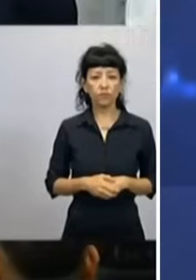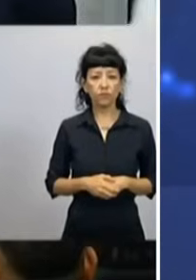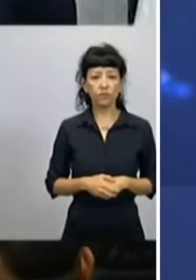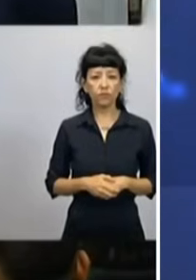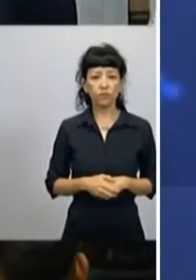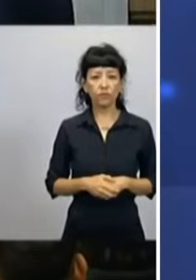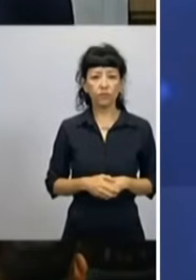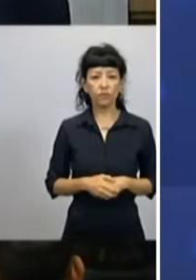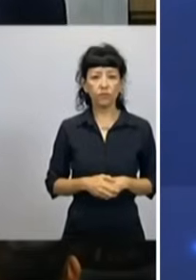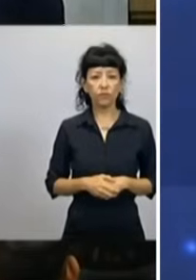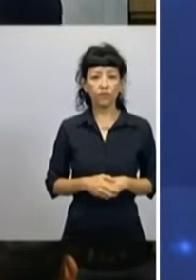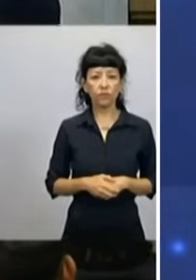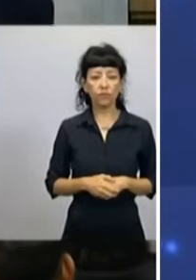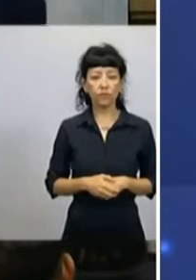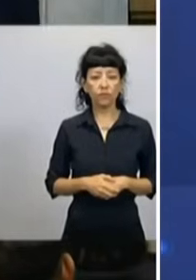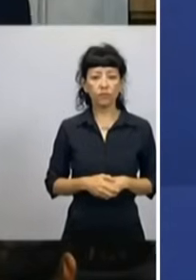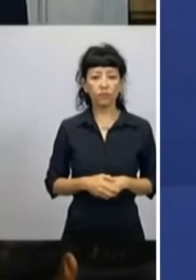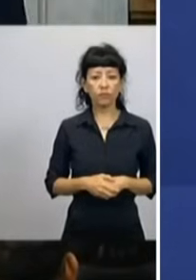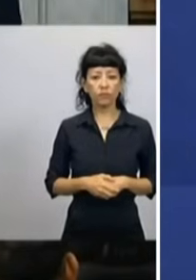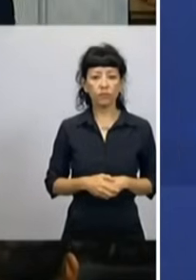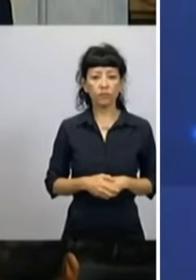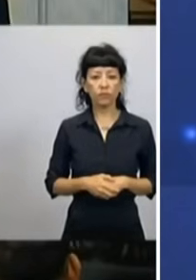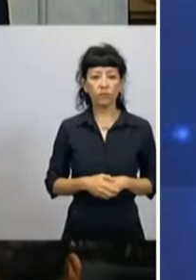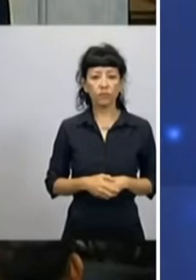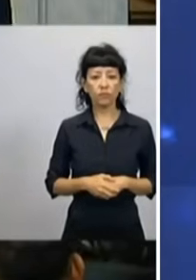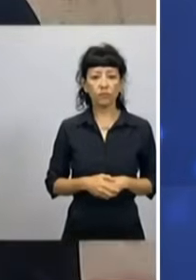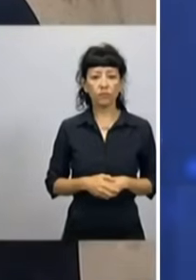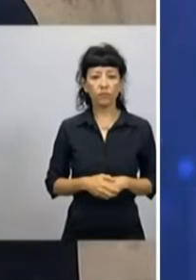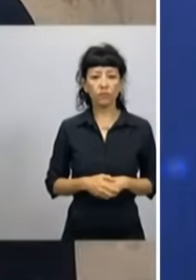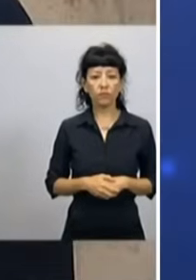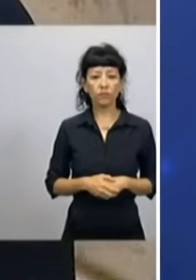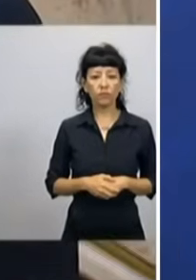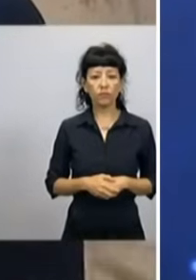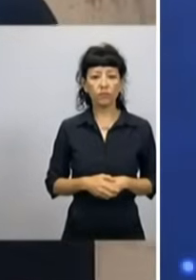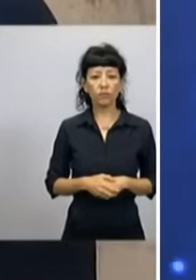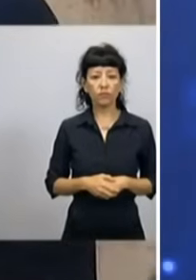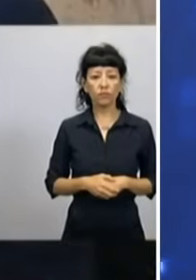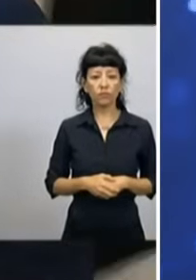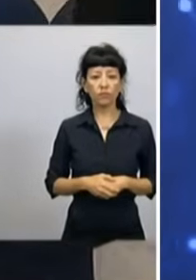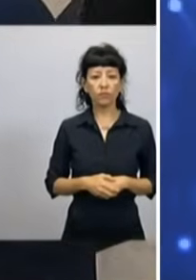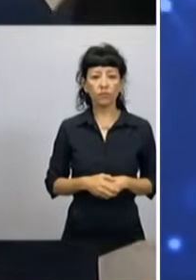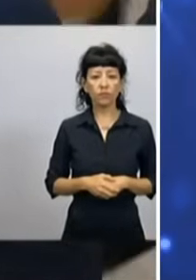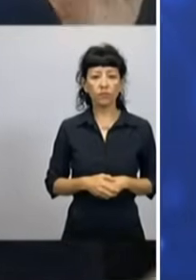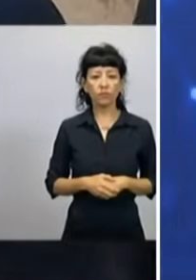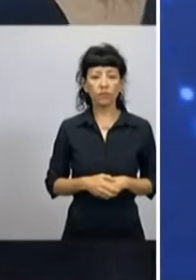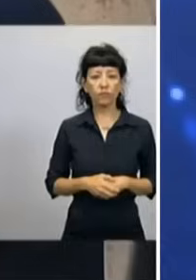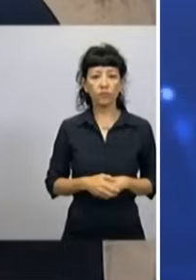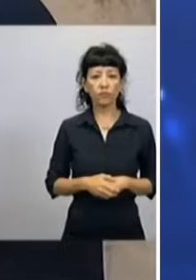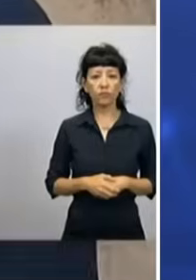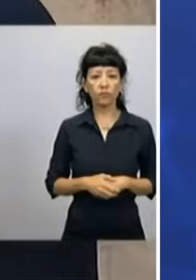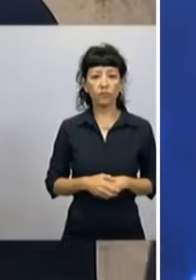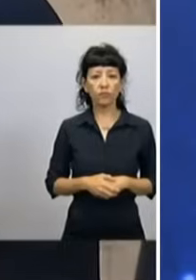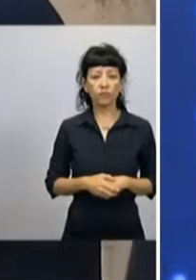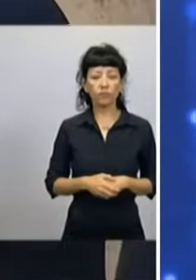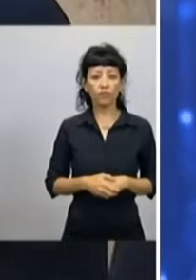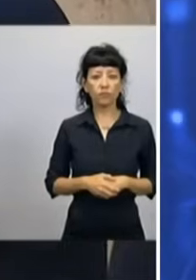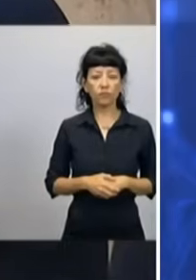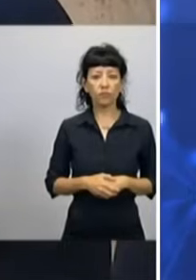largo, pero tampoco muy reducido, en que la Argentina va a vivir,